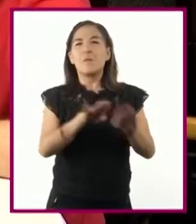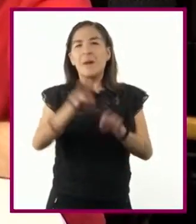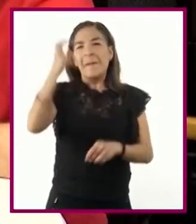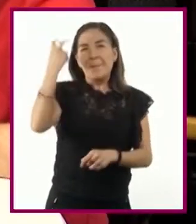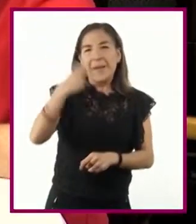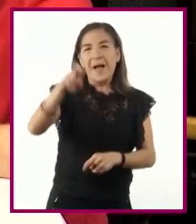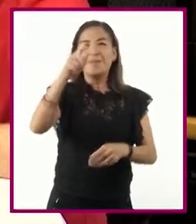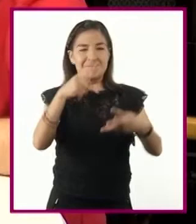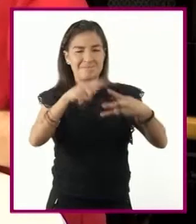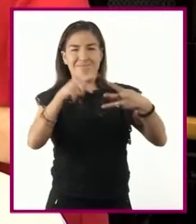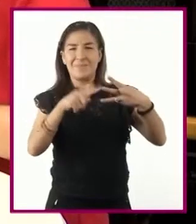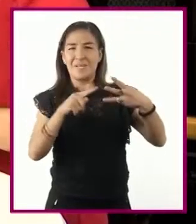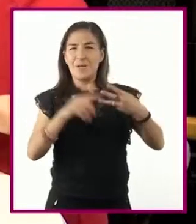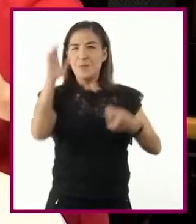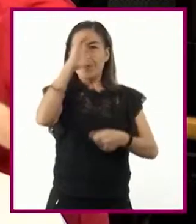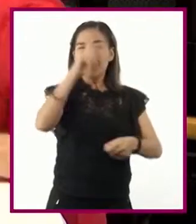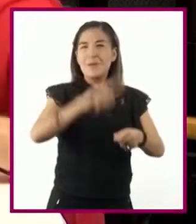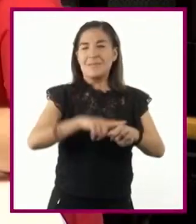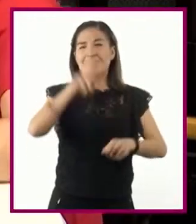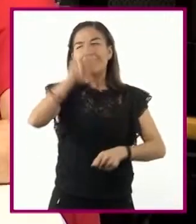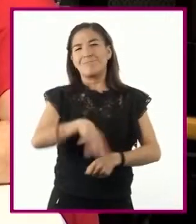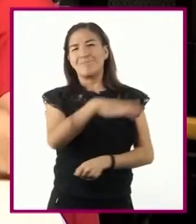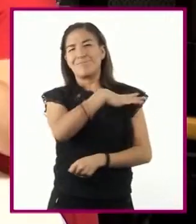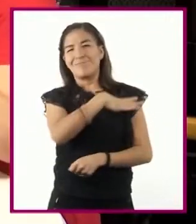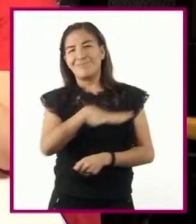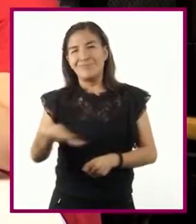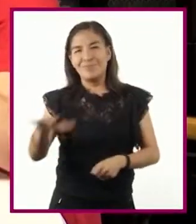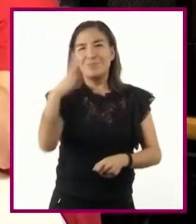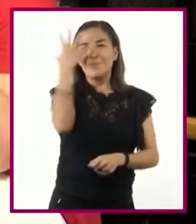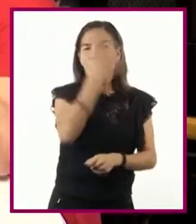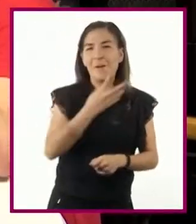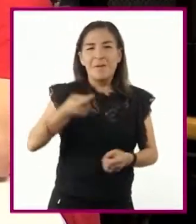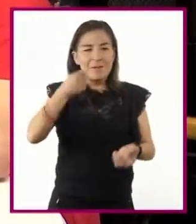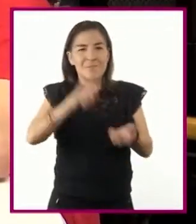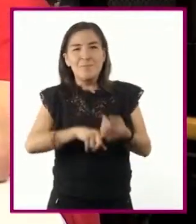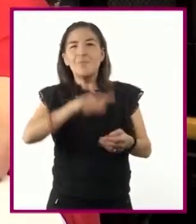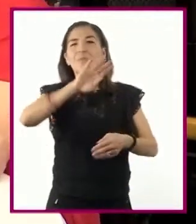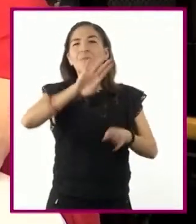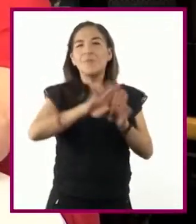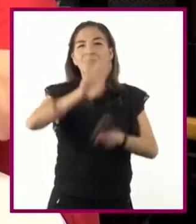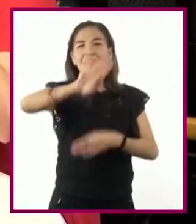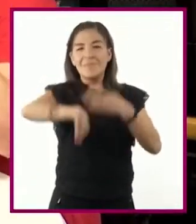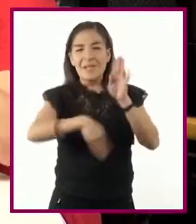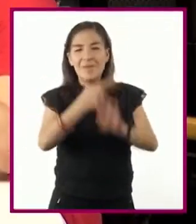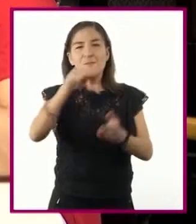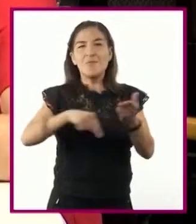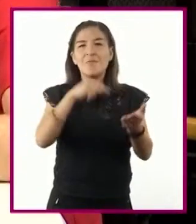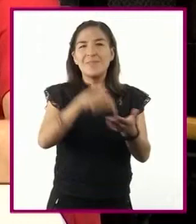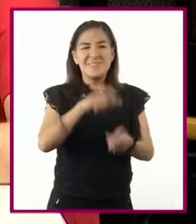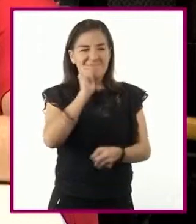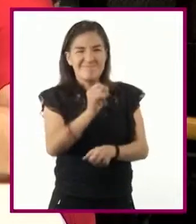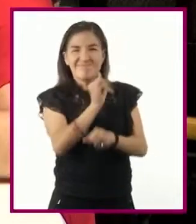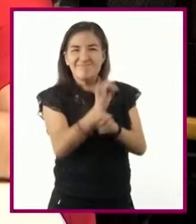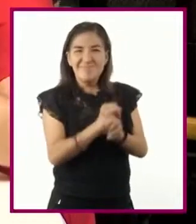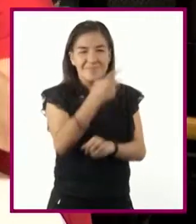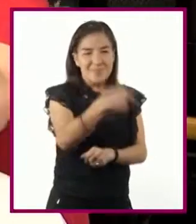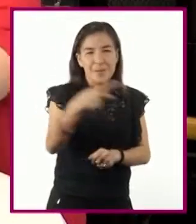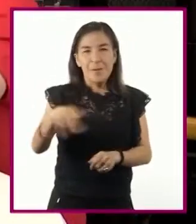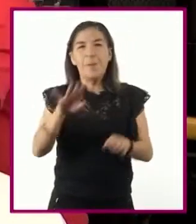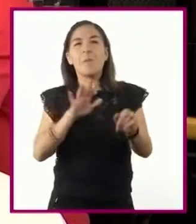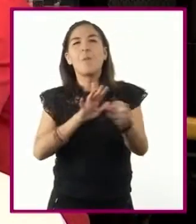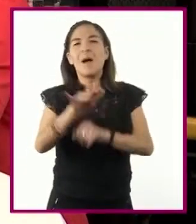hacia 3 culturas impresionantes, envueltas en el mismísimo misterio que les confiere su